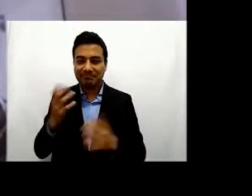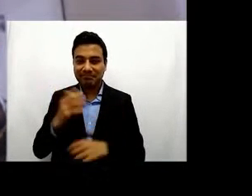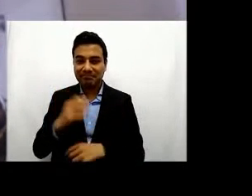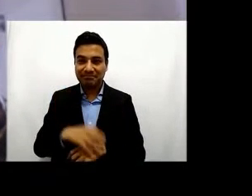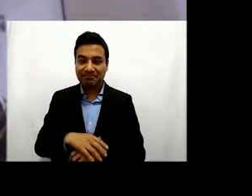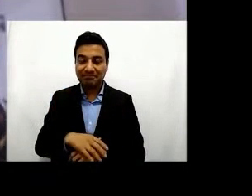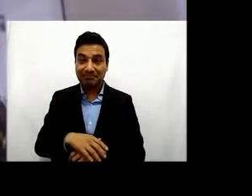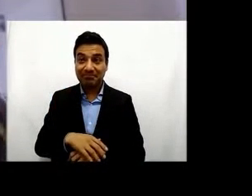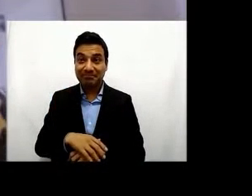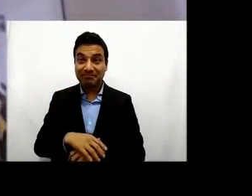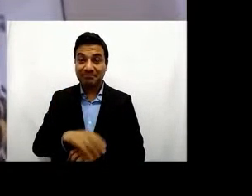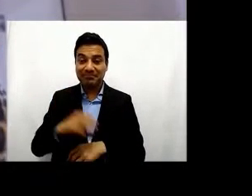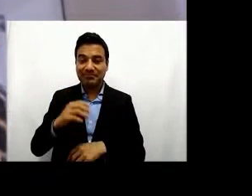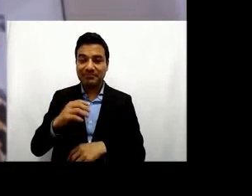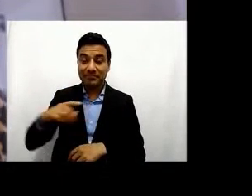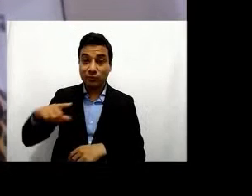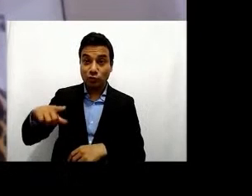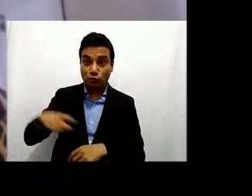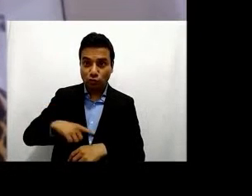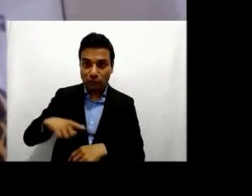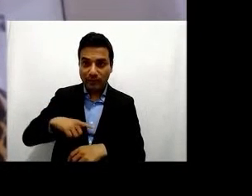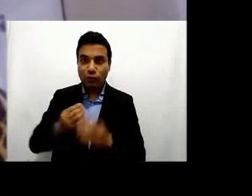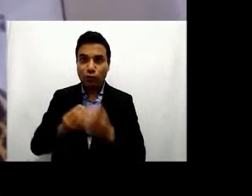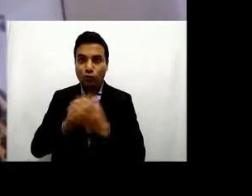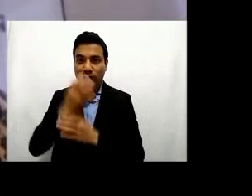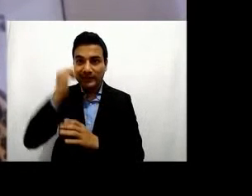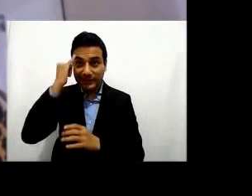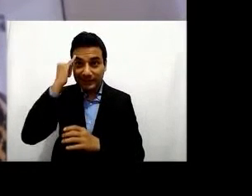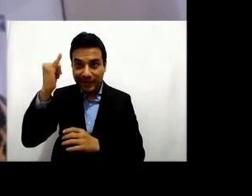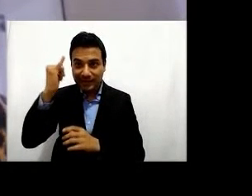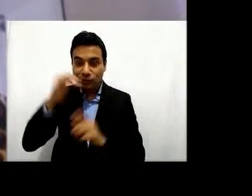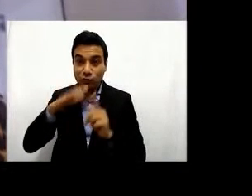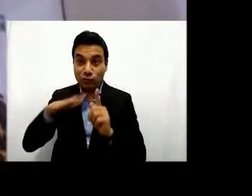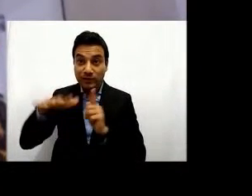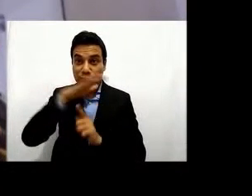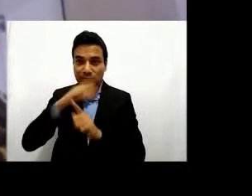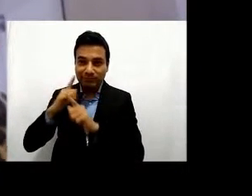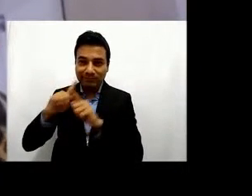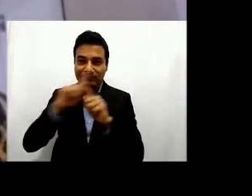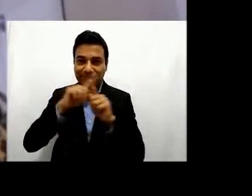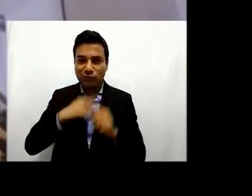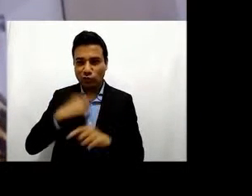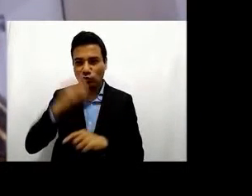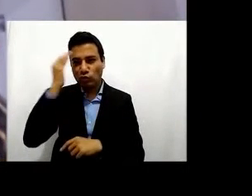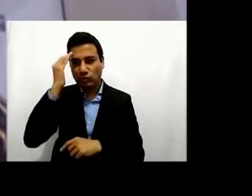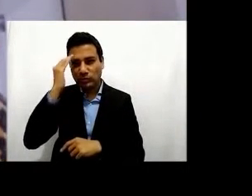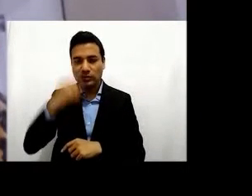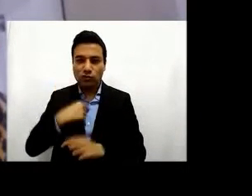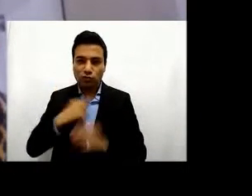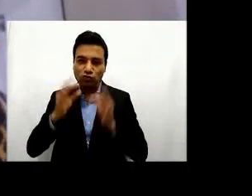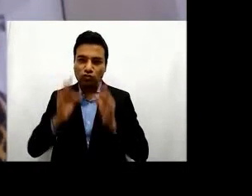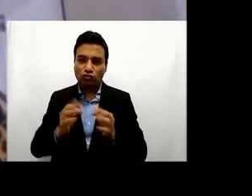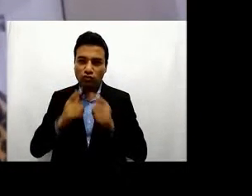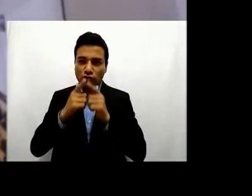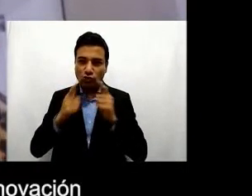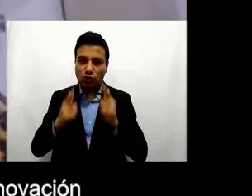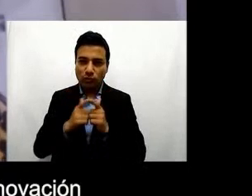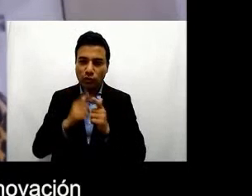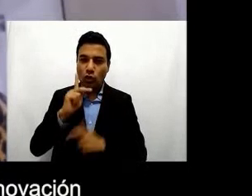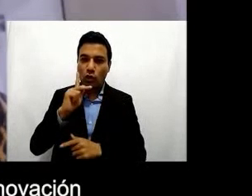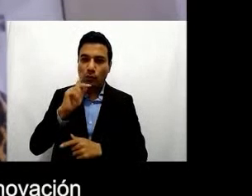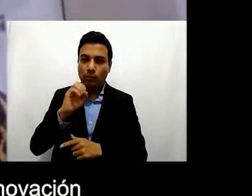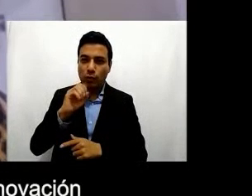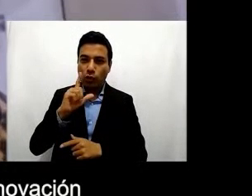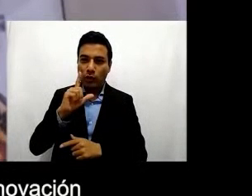la innovación pública y yo estoy hoy representando a Policy Lab y a lo largo de 7 años